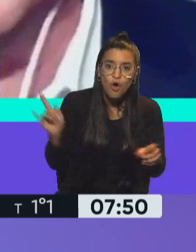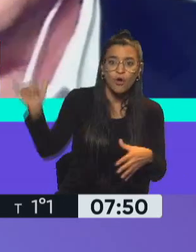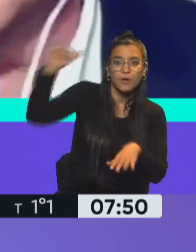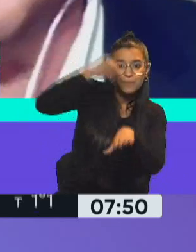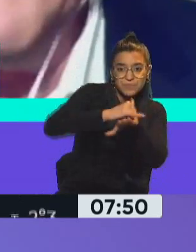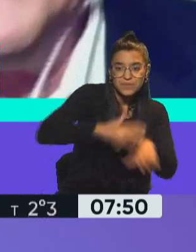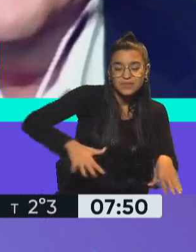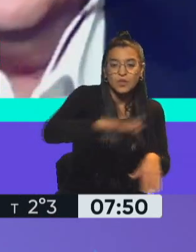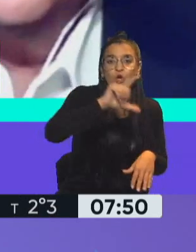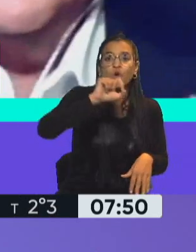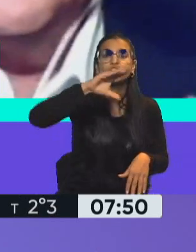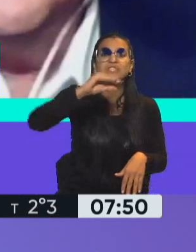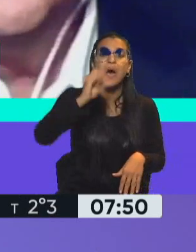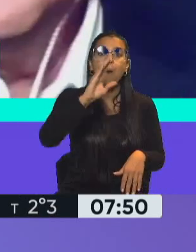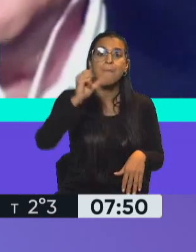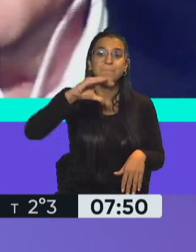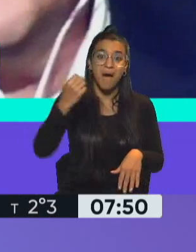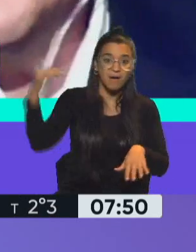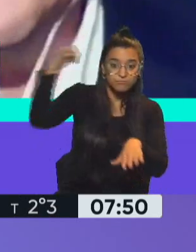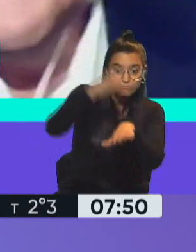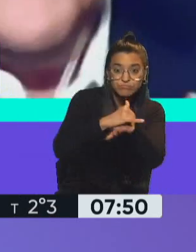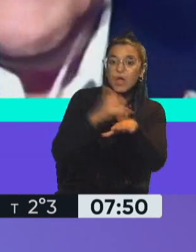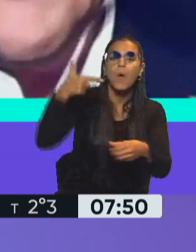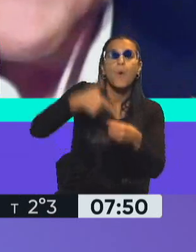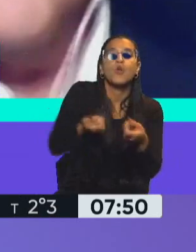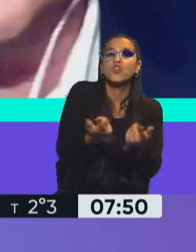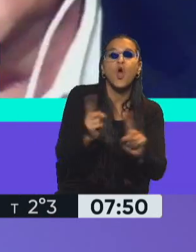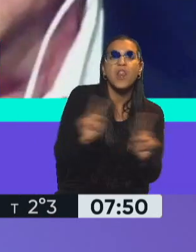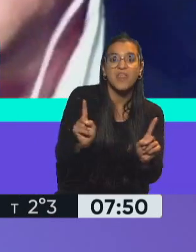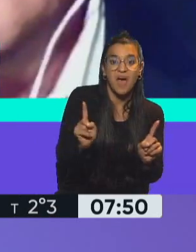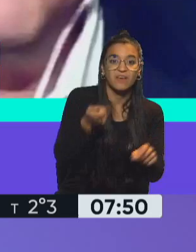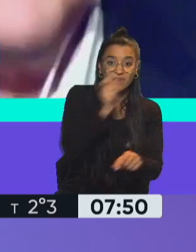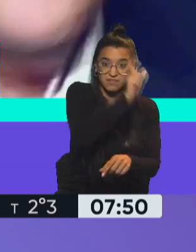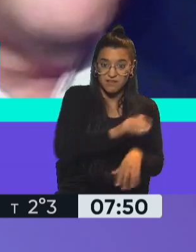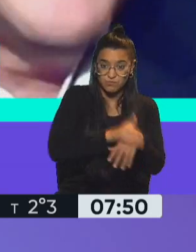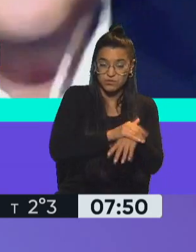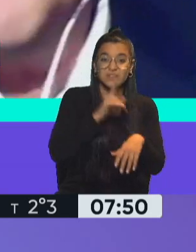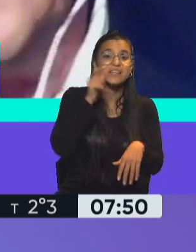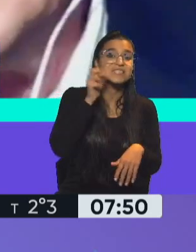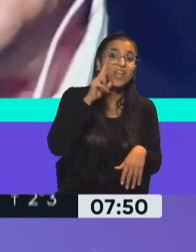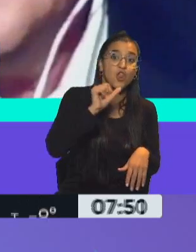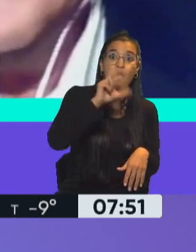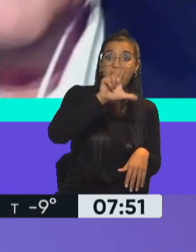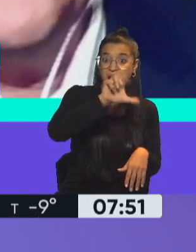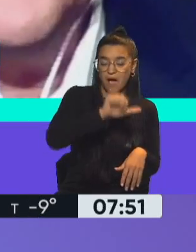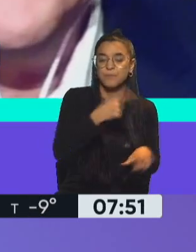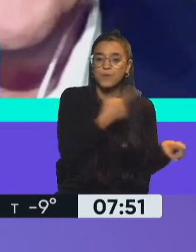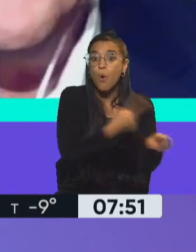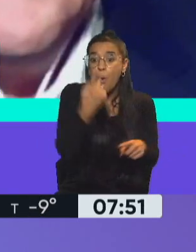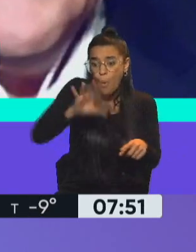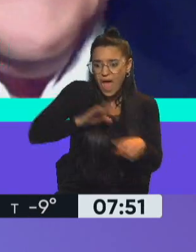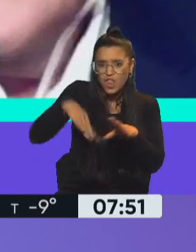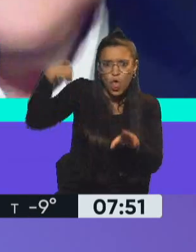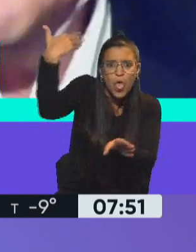Chapare, a Cochabamba. Así que las vueltas de la vida y la situación, un año y pico después,